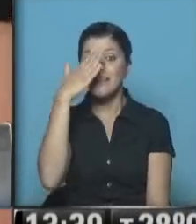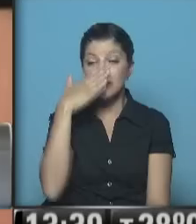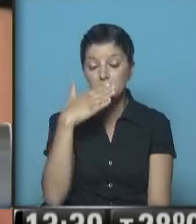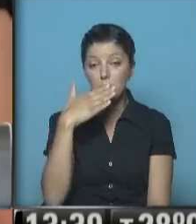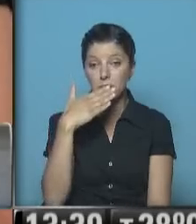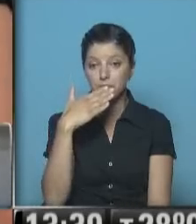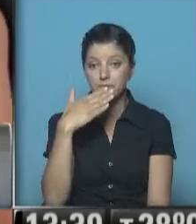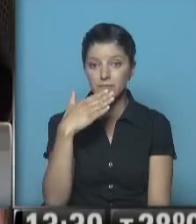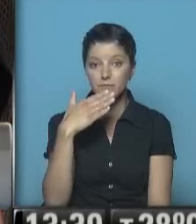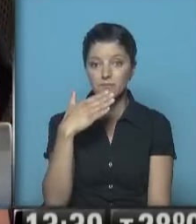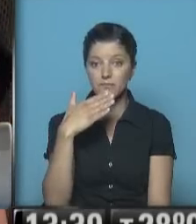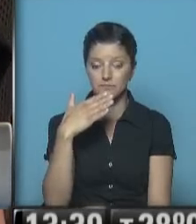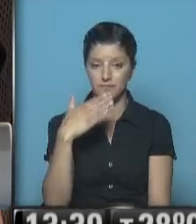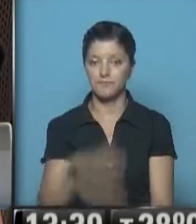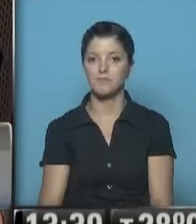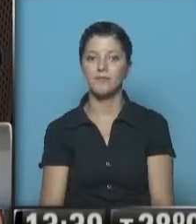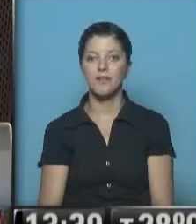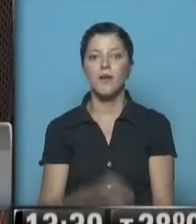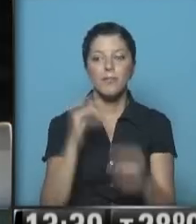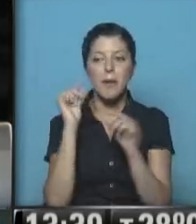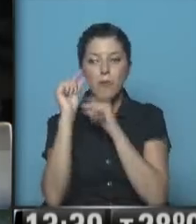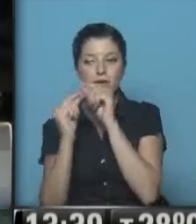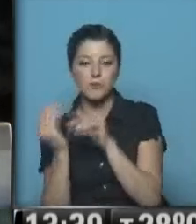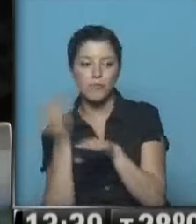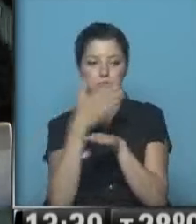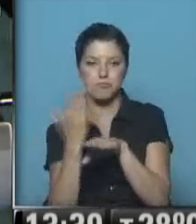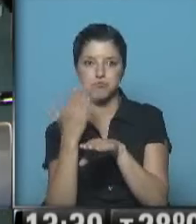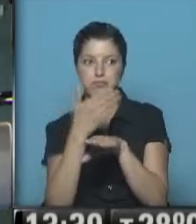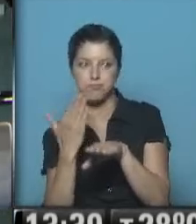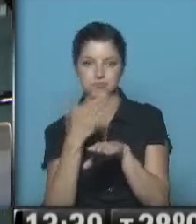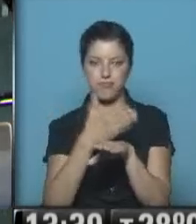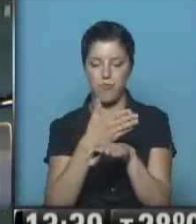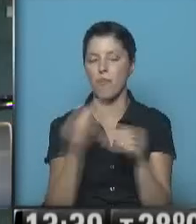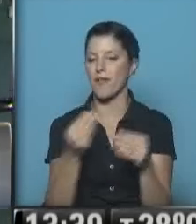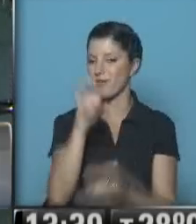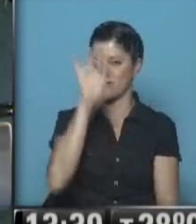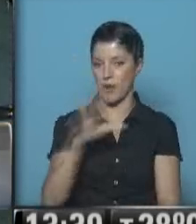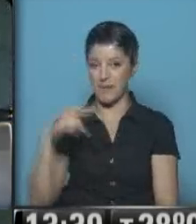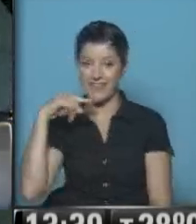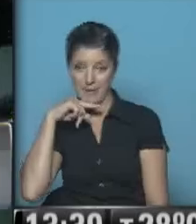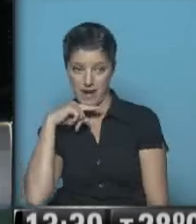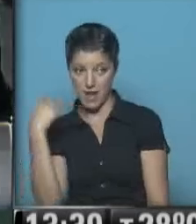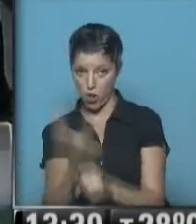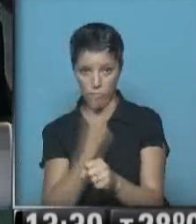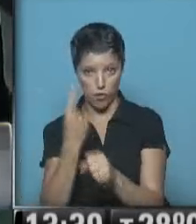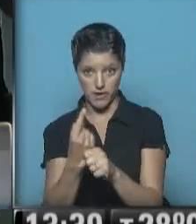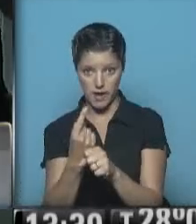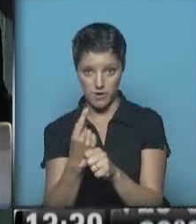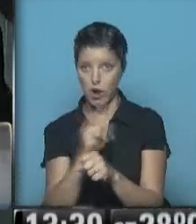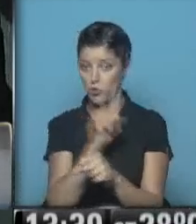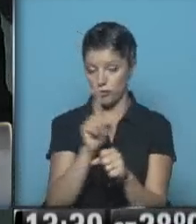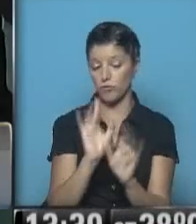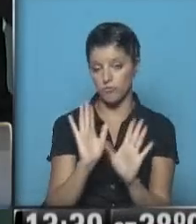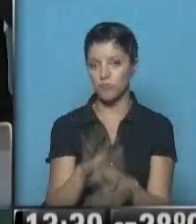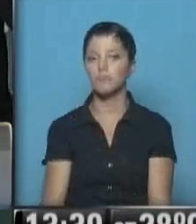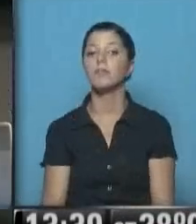iban de alguna manera pasando de a poco hacia el occidente, porque no era solamente en Alemania que no podían pasar, claro, al claro. occidente,